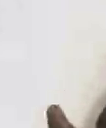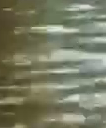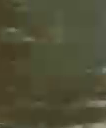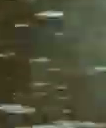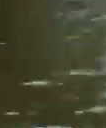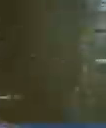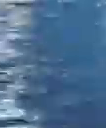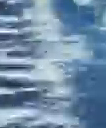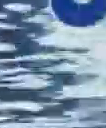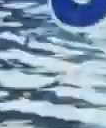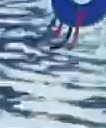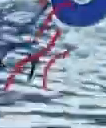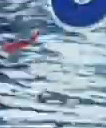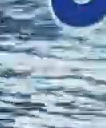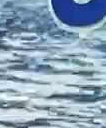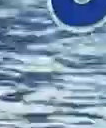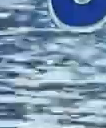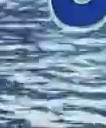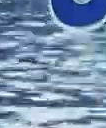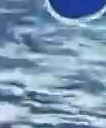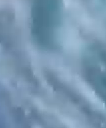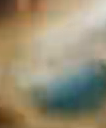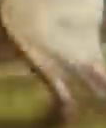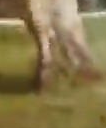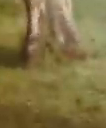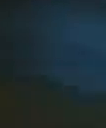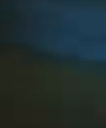Ecuavisa presenta Quito Juega.